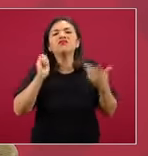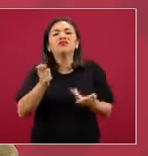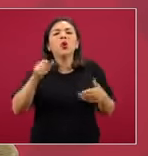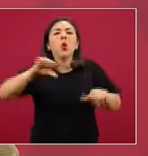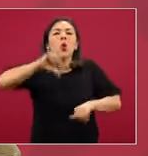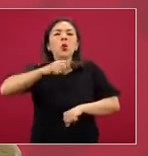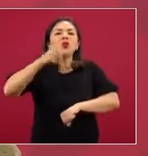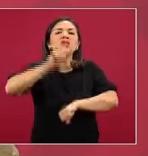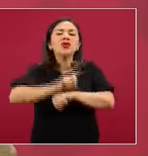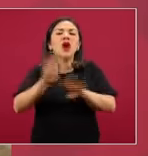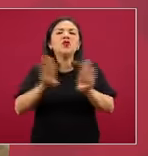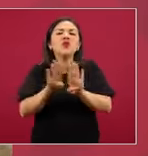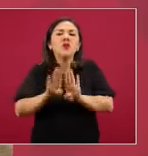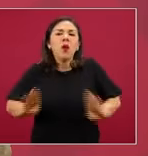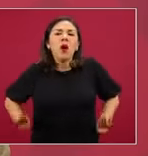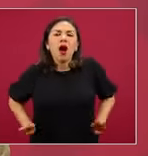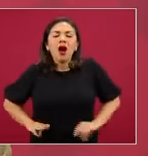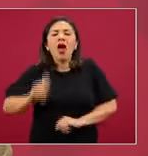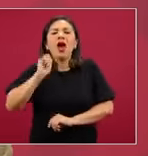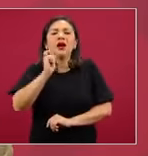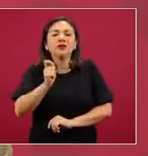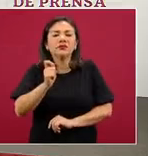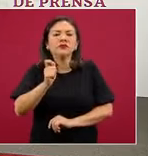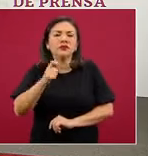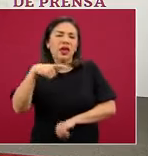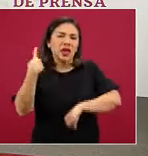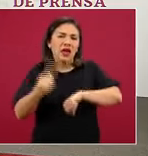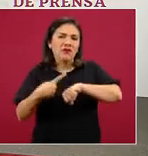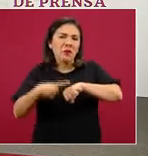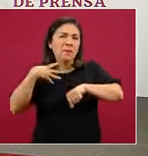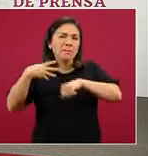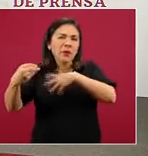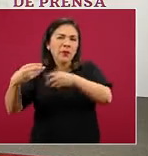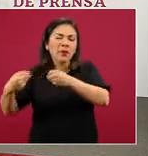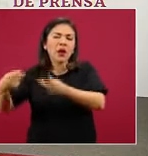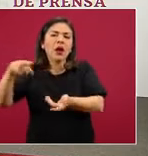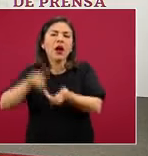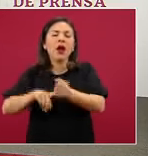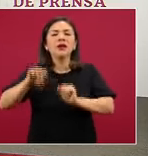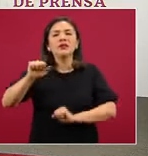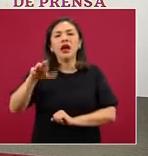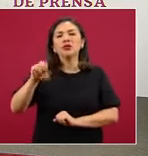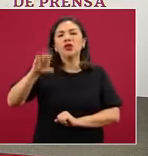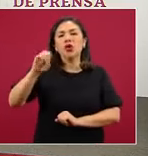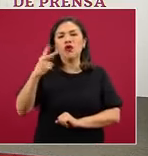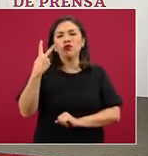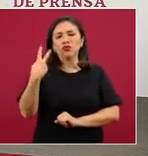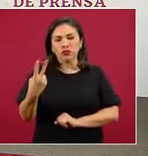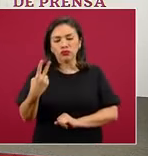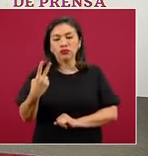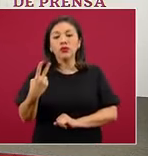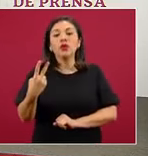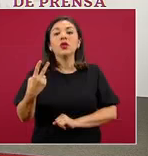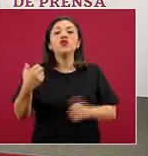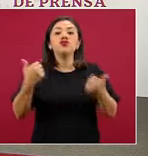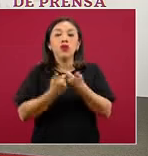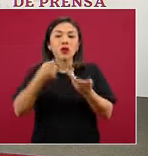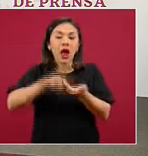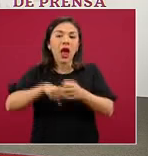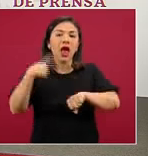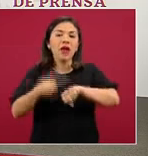o del estado que guarda la epidemia causada por el virus SARS-CoV-2 y su enfermedad,